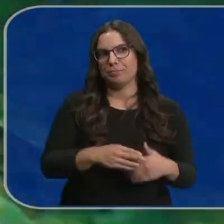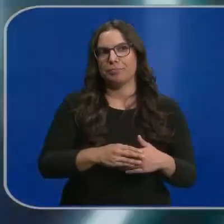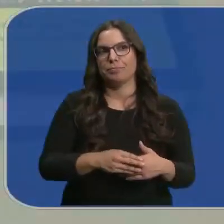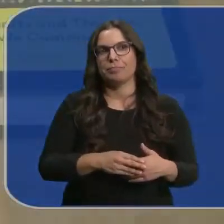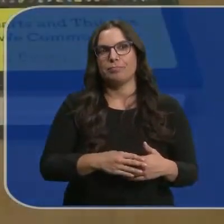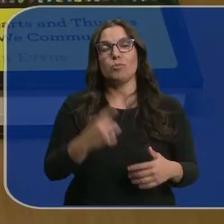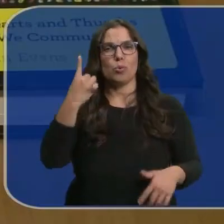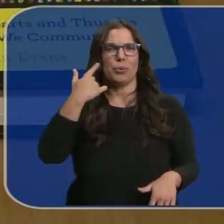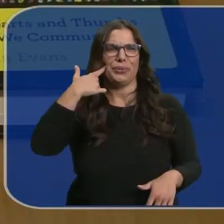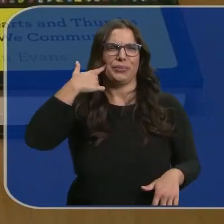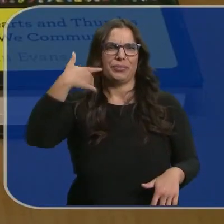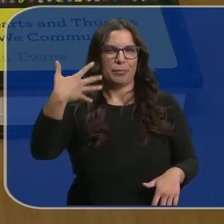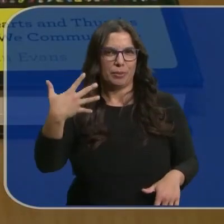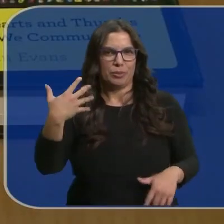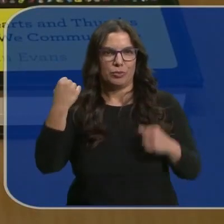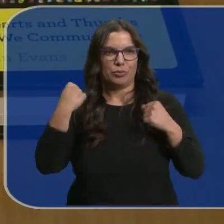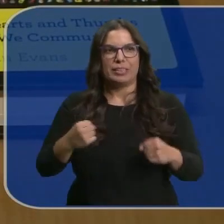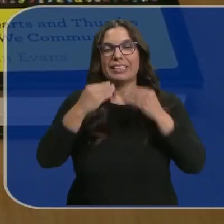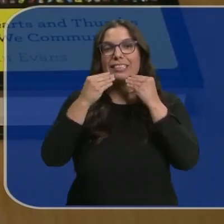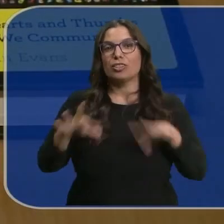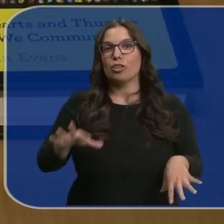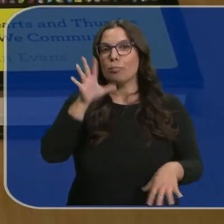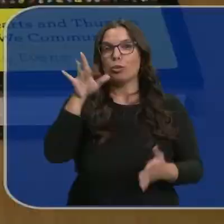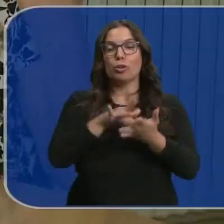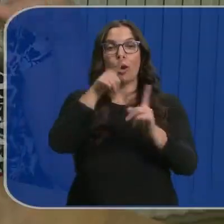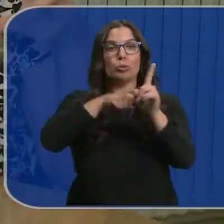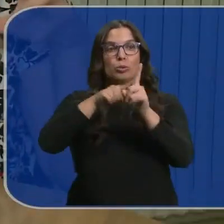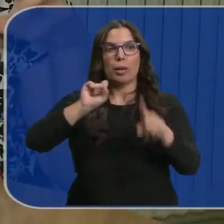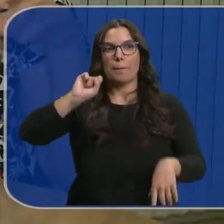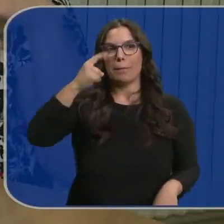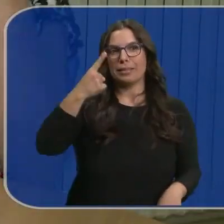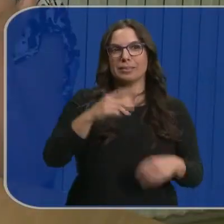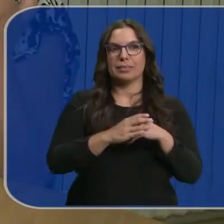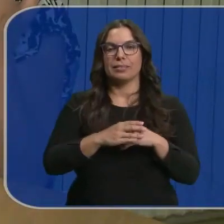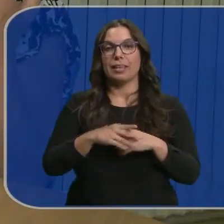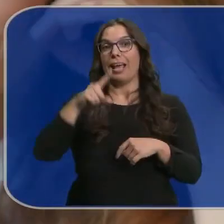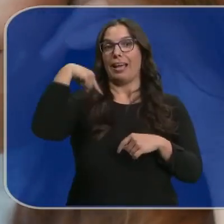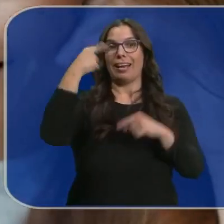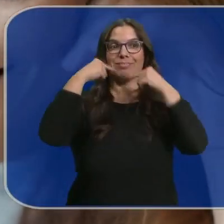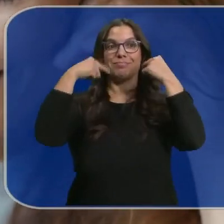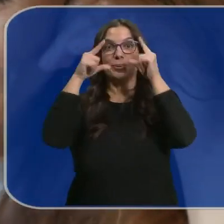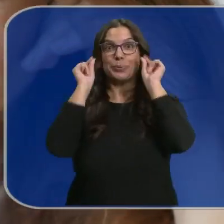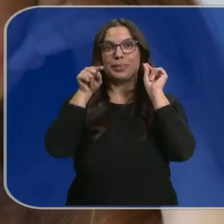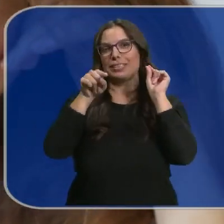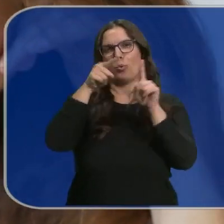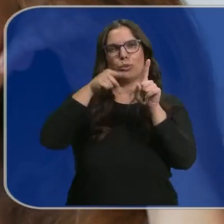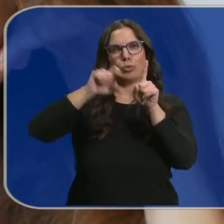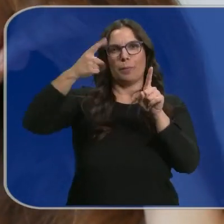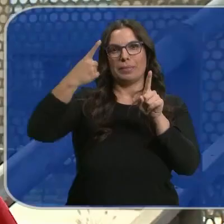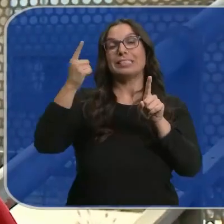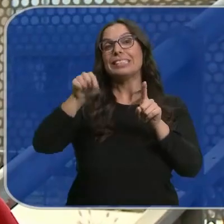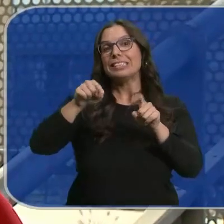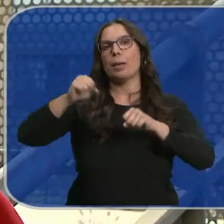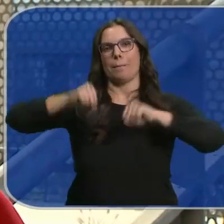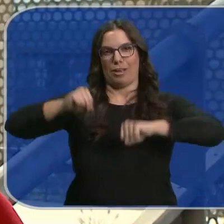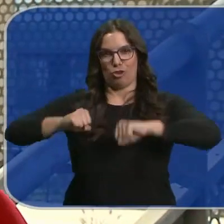especialmente famoso. Está en los libros de historia por ser el más usado. La carita sonriente con lágrimas. Lo utilizan más las personas más